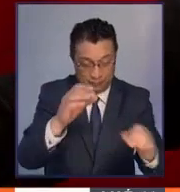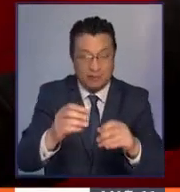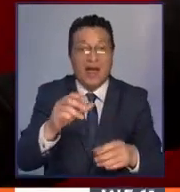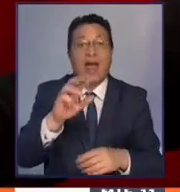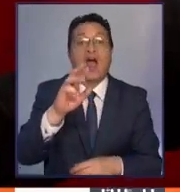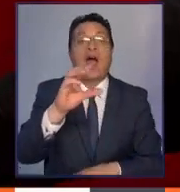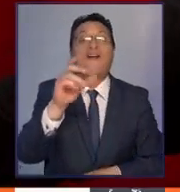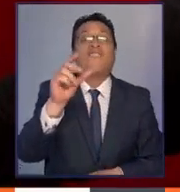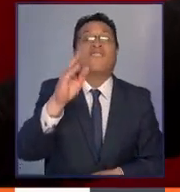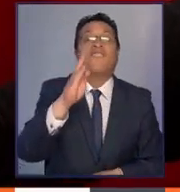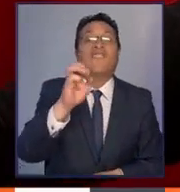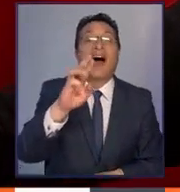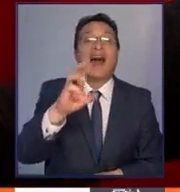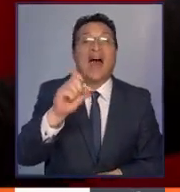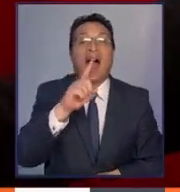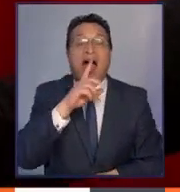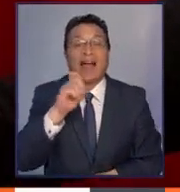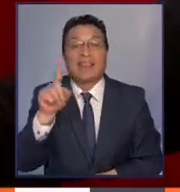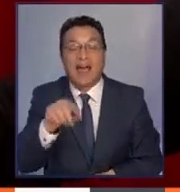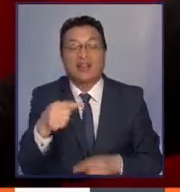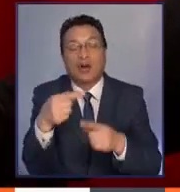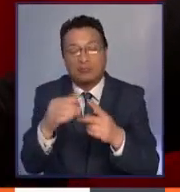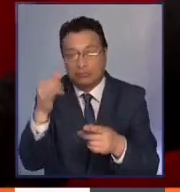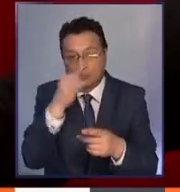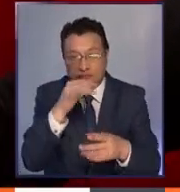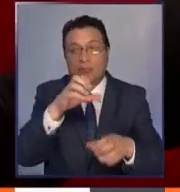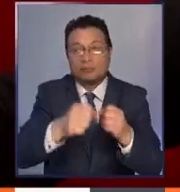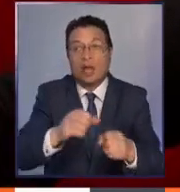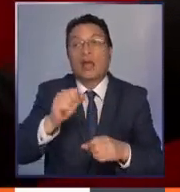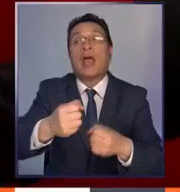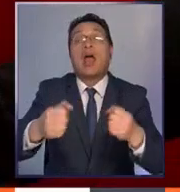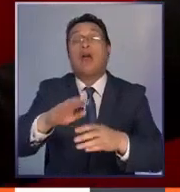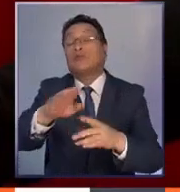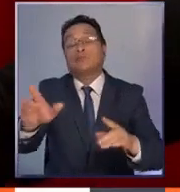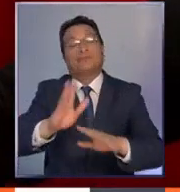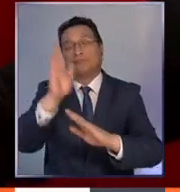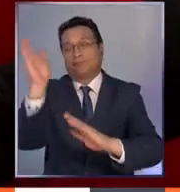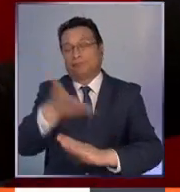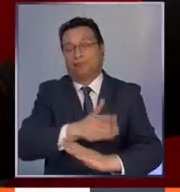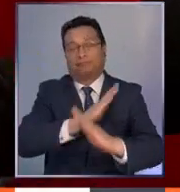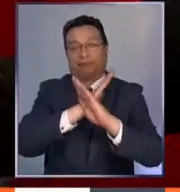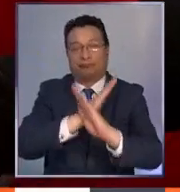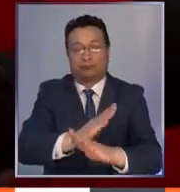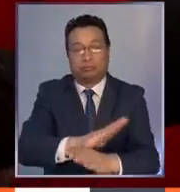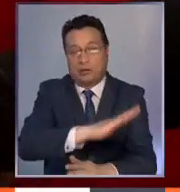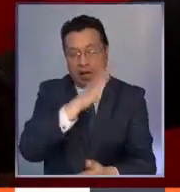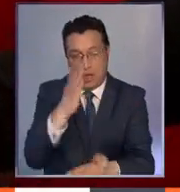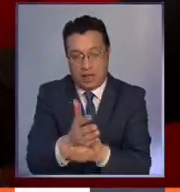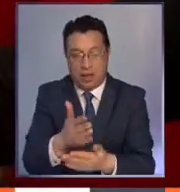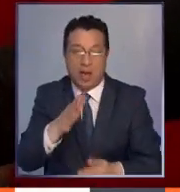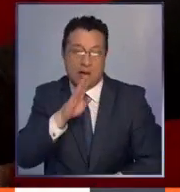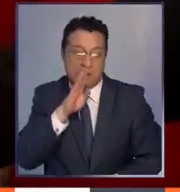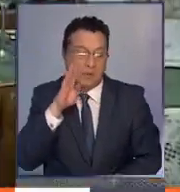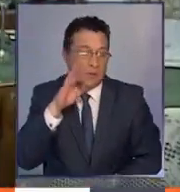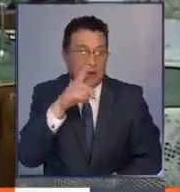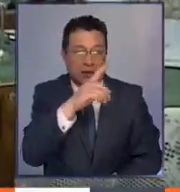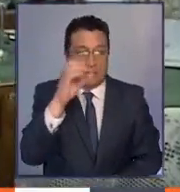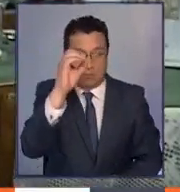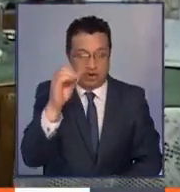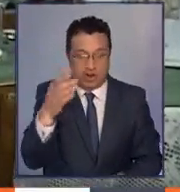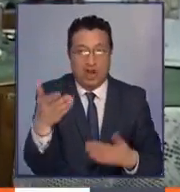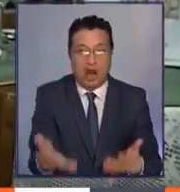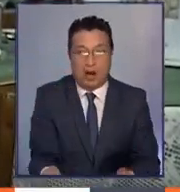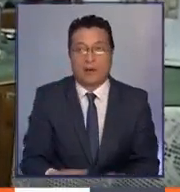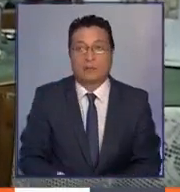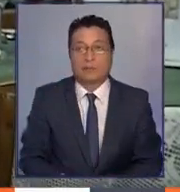y se ha dejado con prohibición de funcionamiento hasta que ellos hagan una limpieza total del local, que es lo que van a hacer ahora.